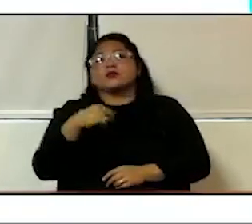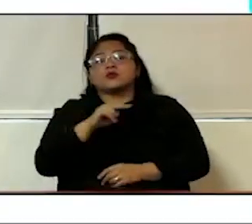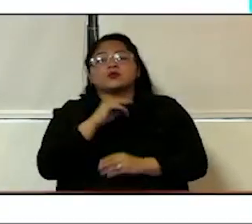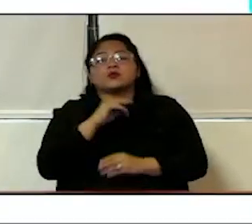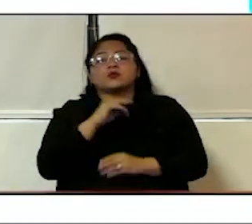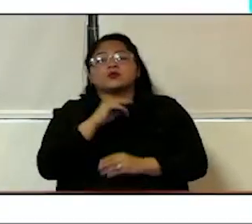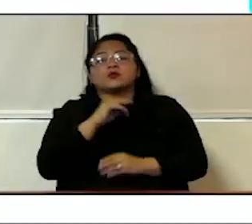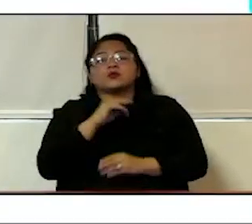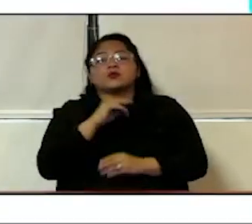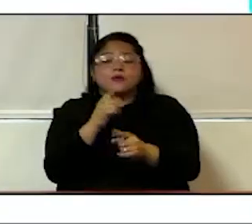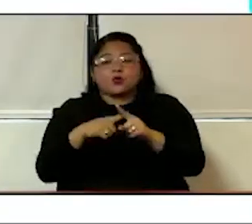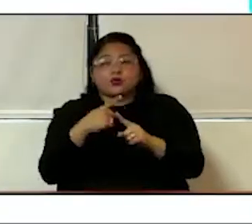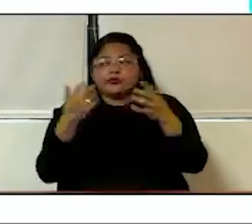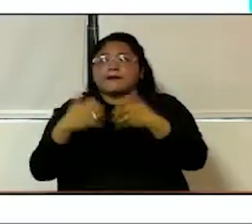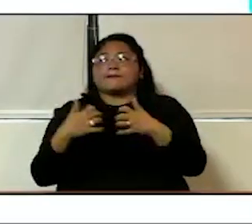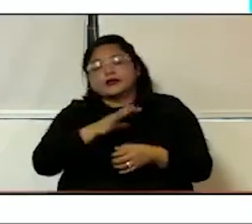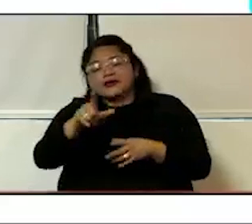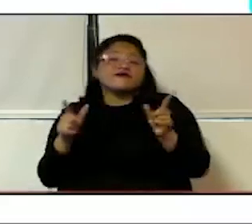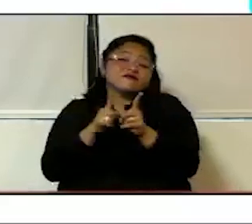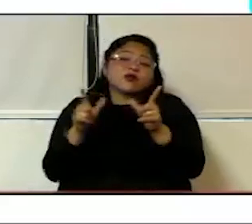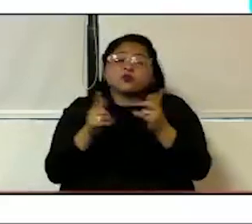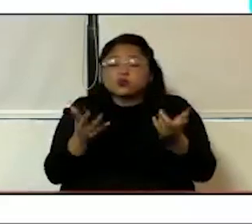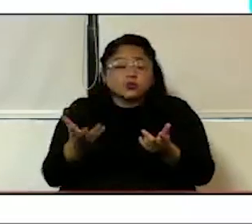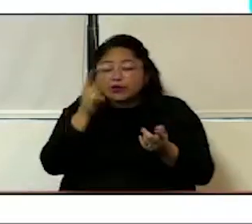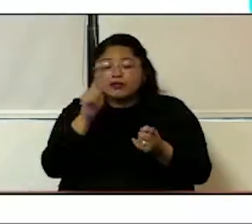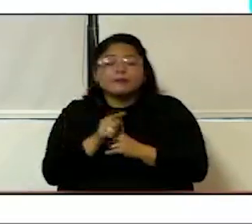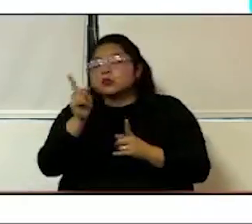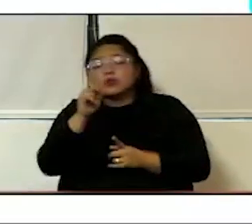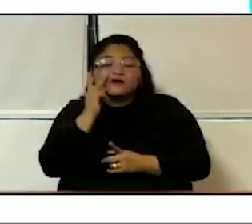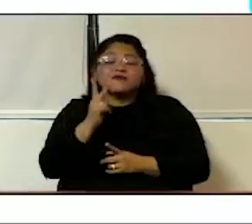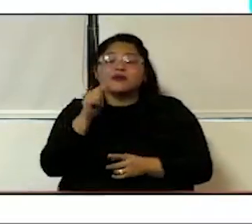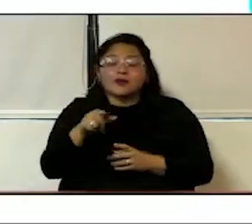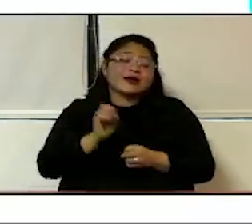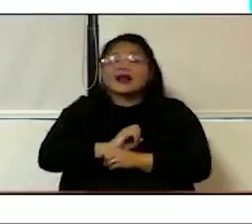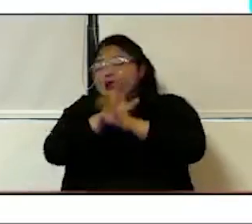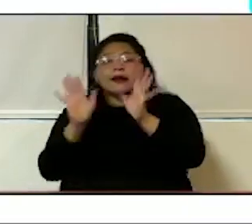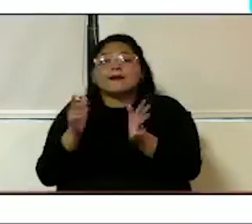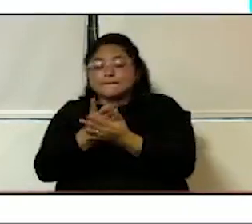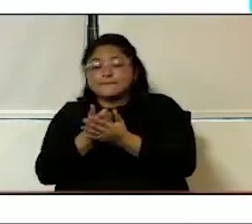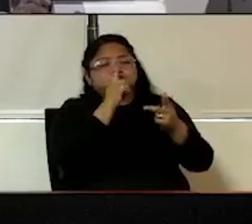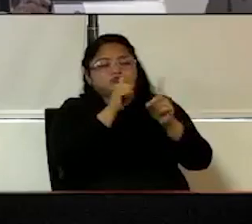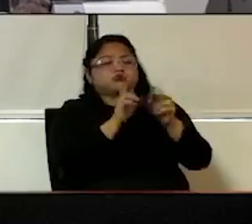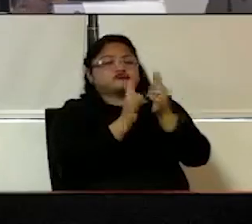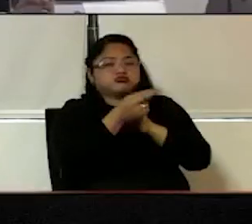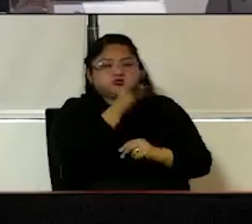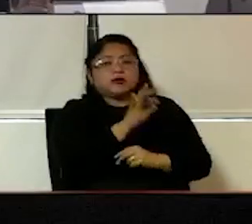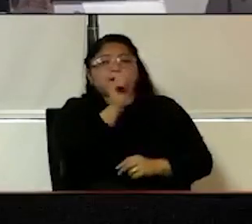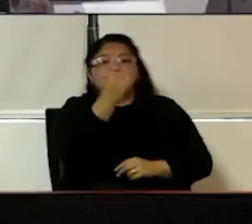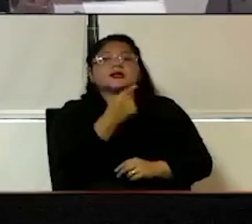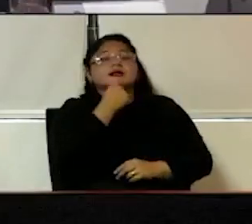ejecutado embargos por más de 106.4 millones de guales y 440,000 en cuentas bancarias de las empresas